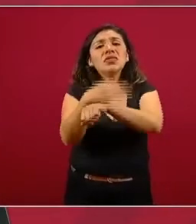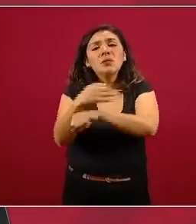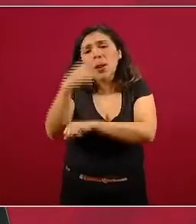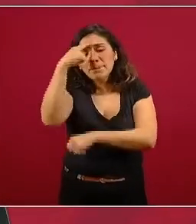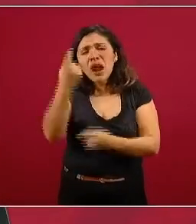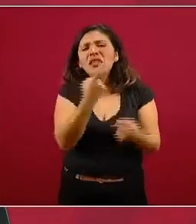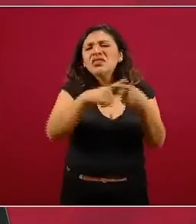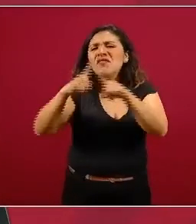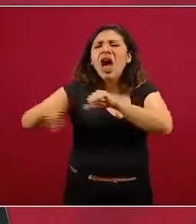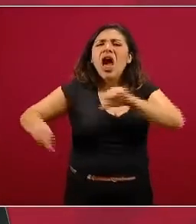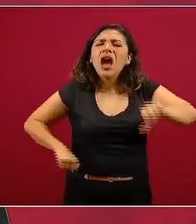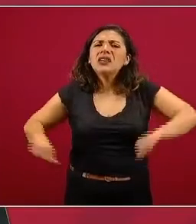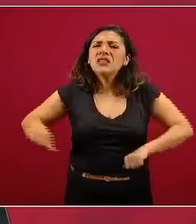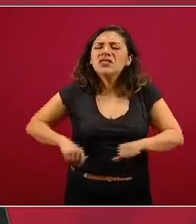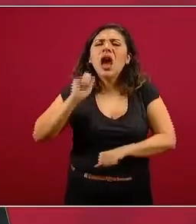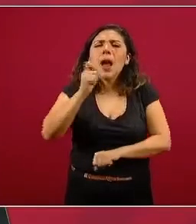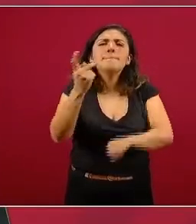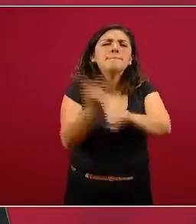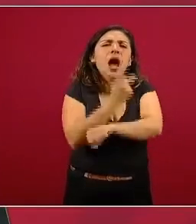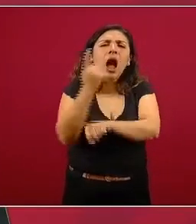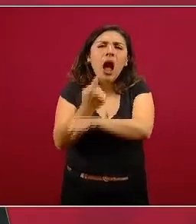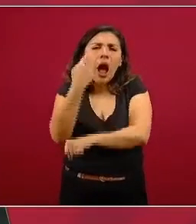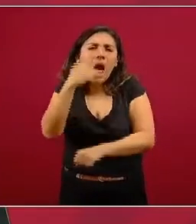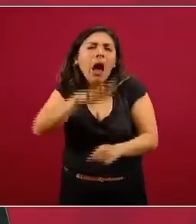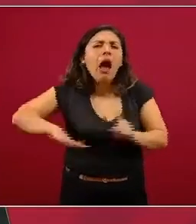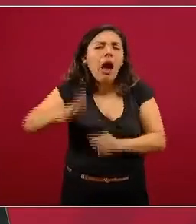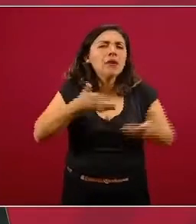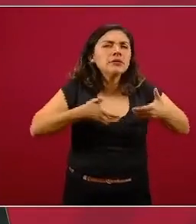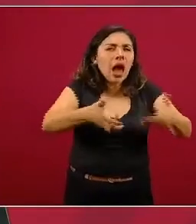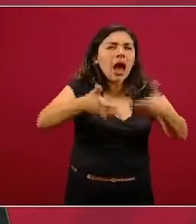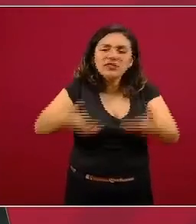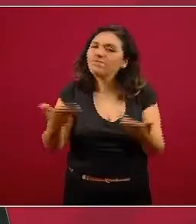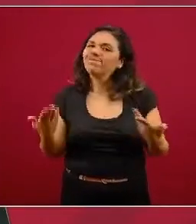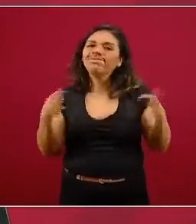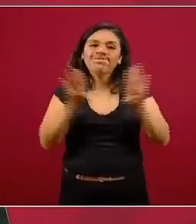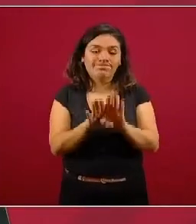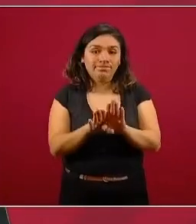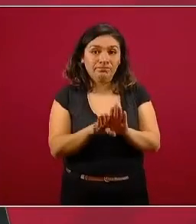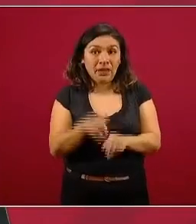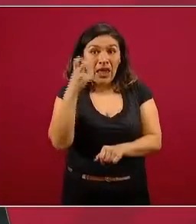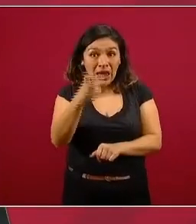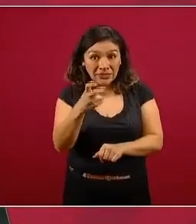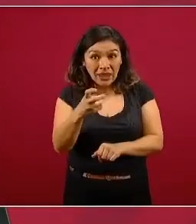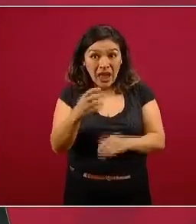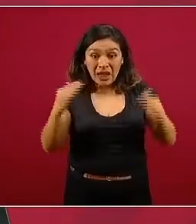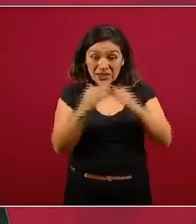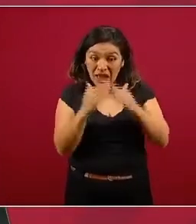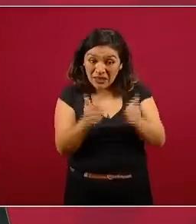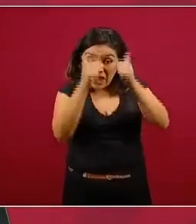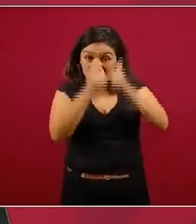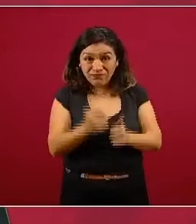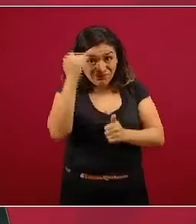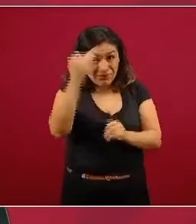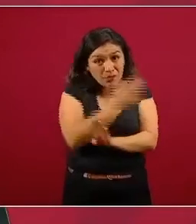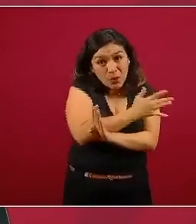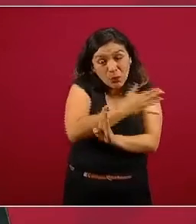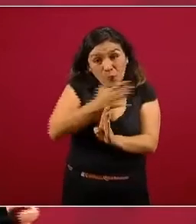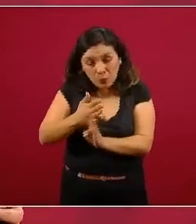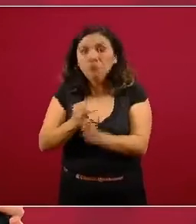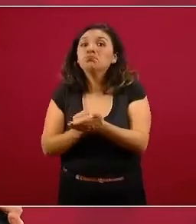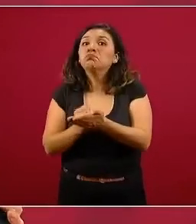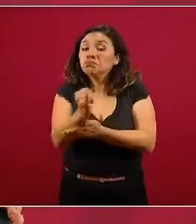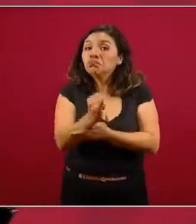distintas actividades que ocurren en el espacio público. Esta Jornada Nacional de Sana Distancia se